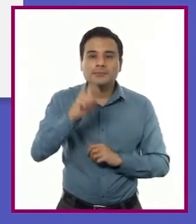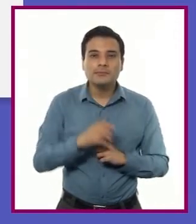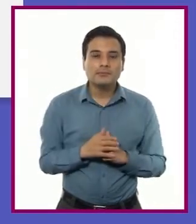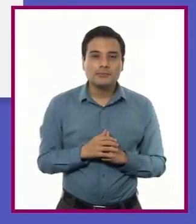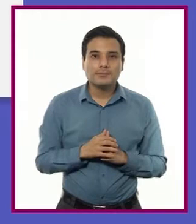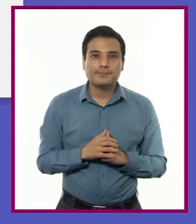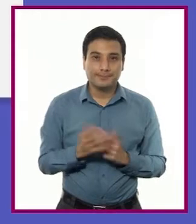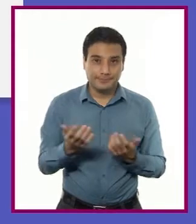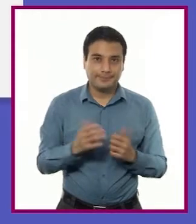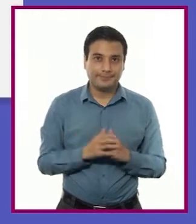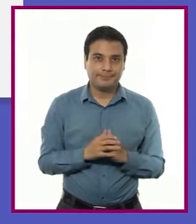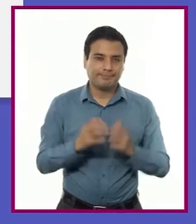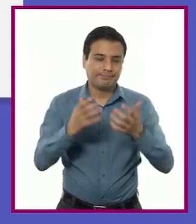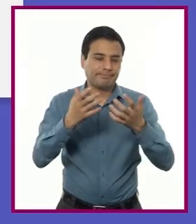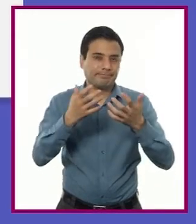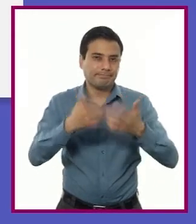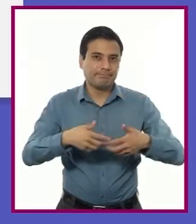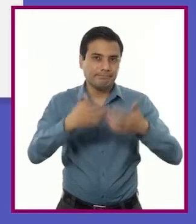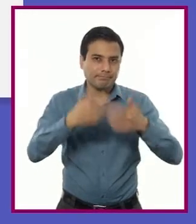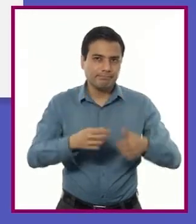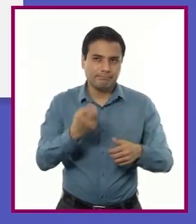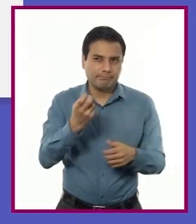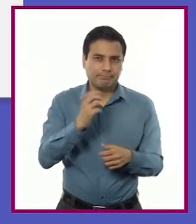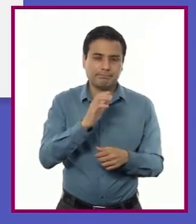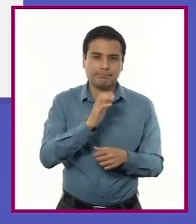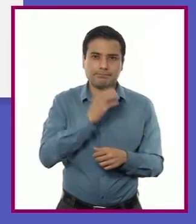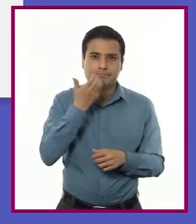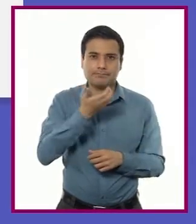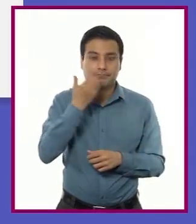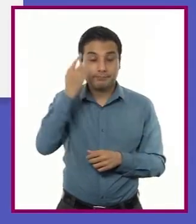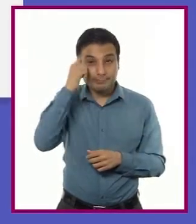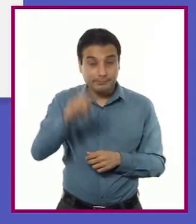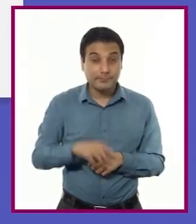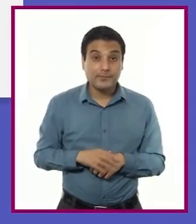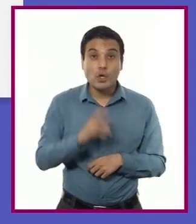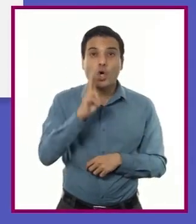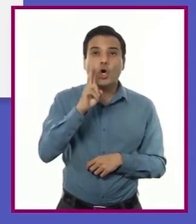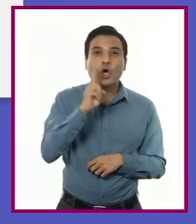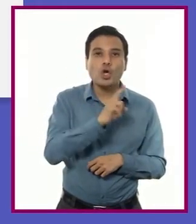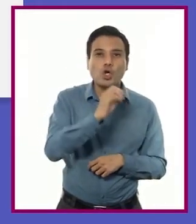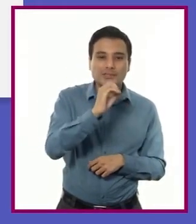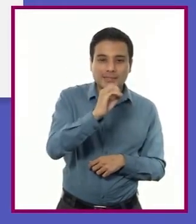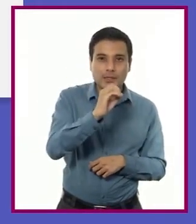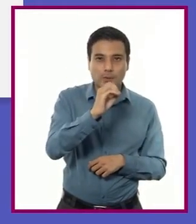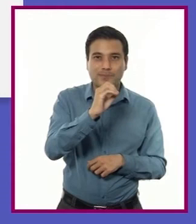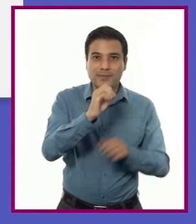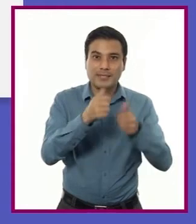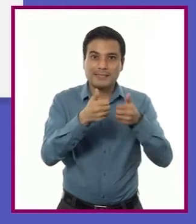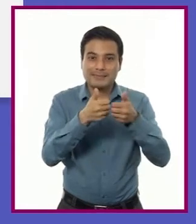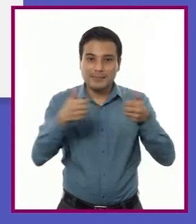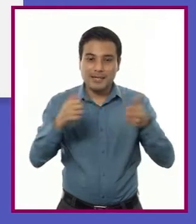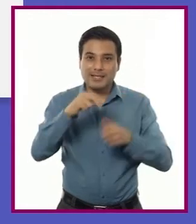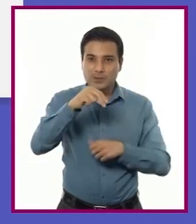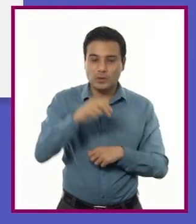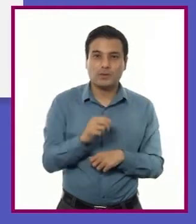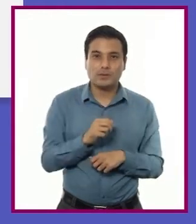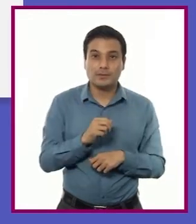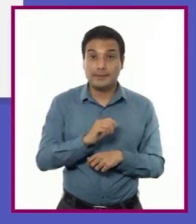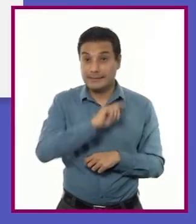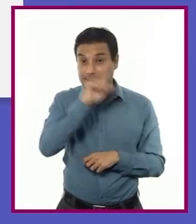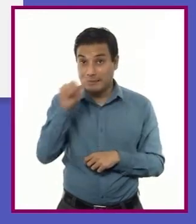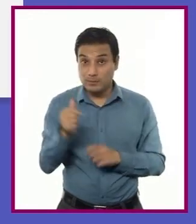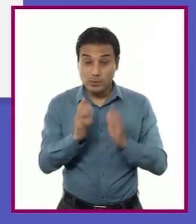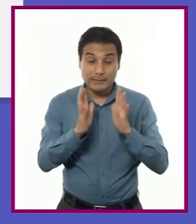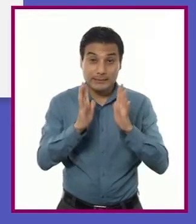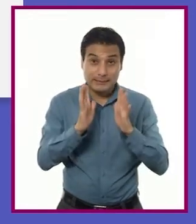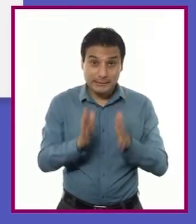la industria se hace eso para luego separar el oxígeno de nitrógeno y a continuación cada uno de esos